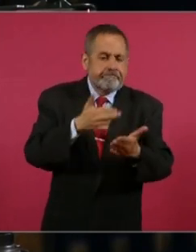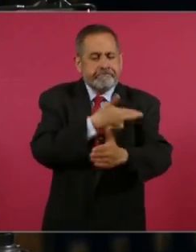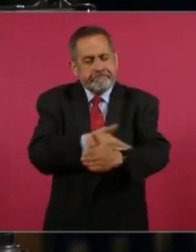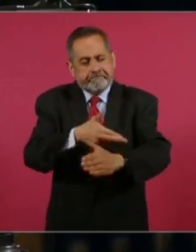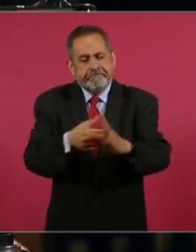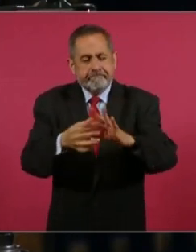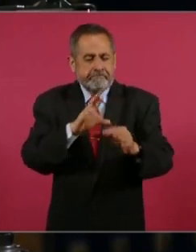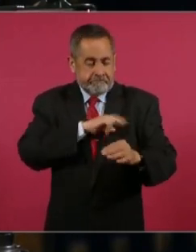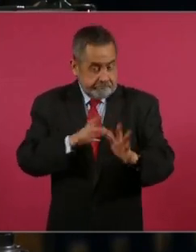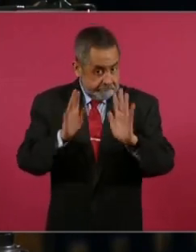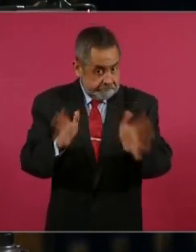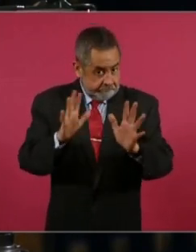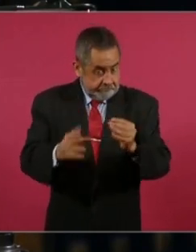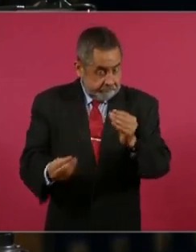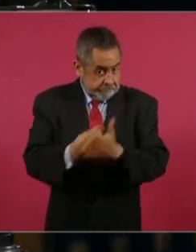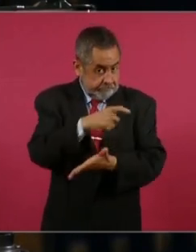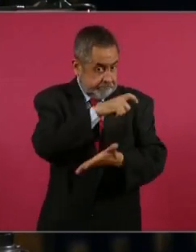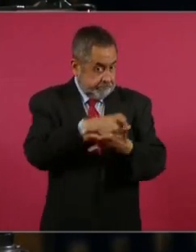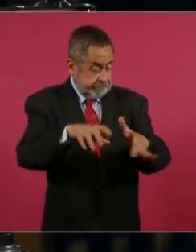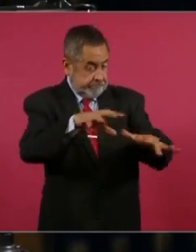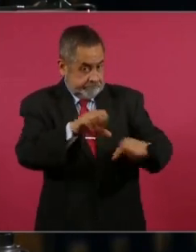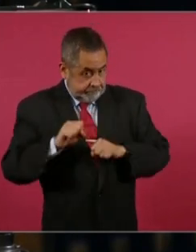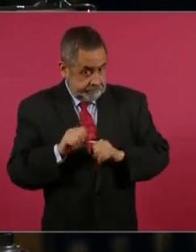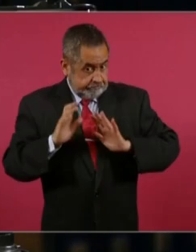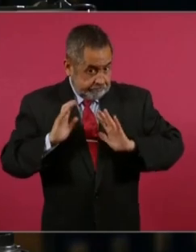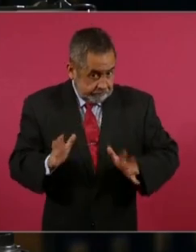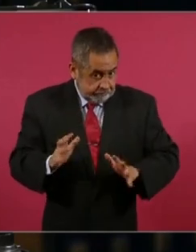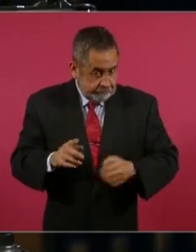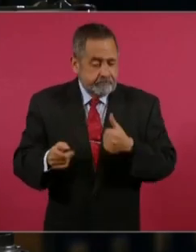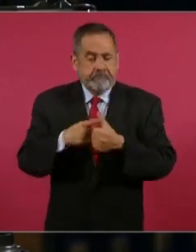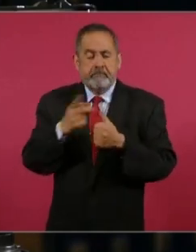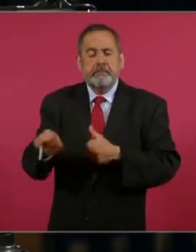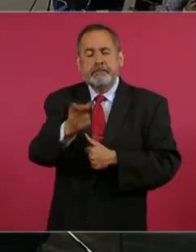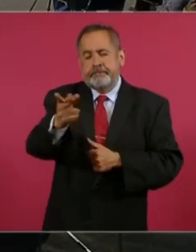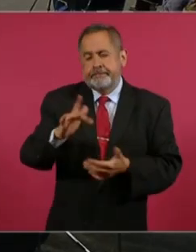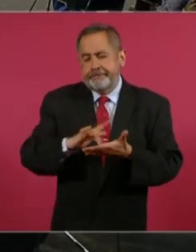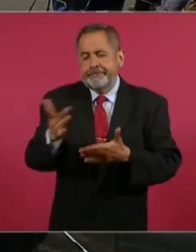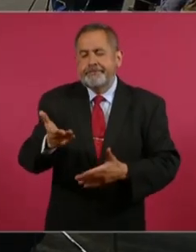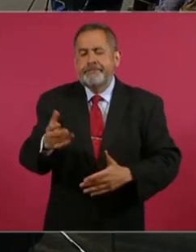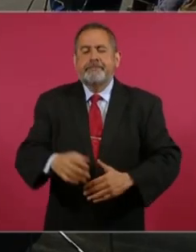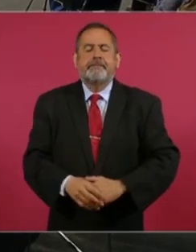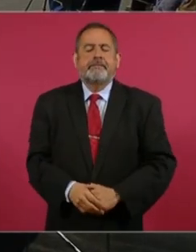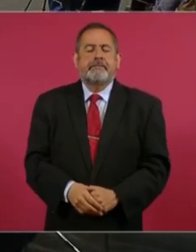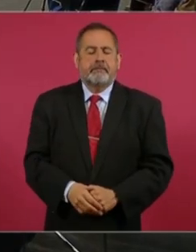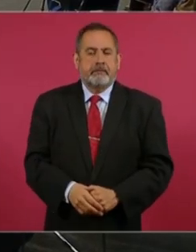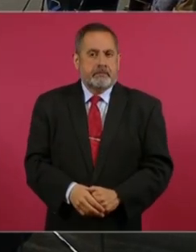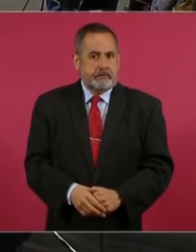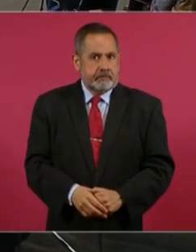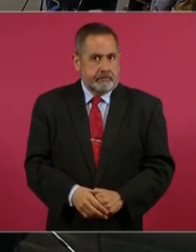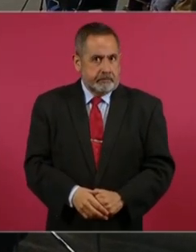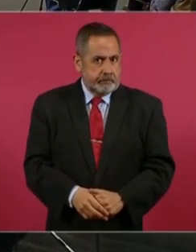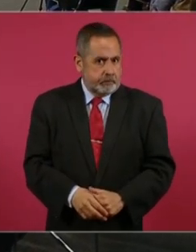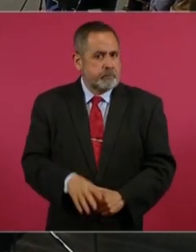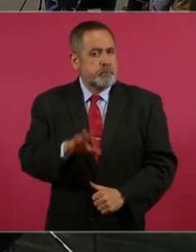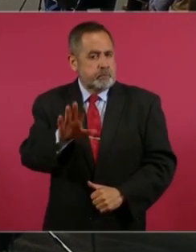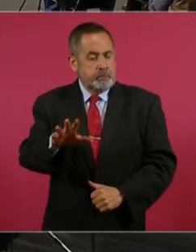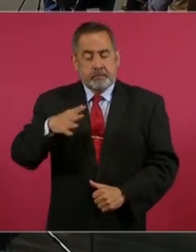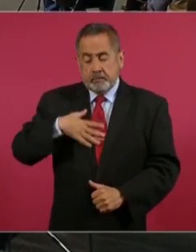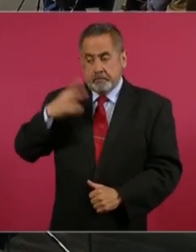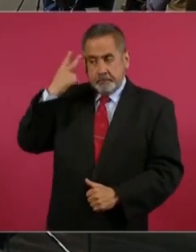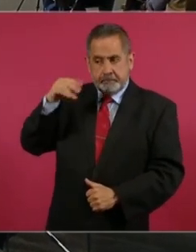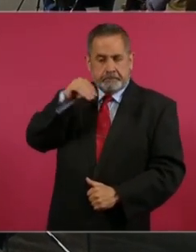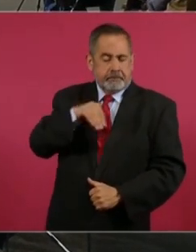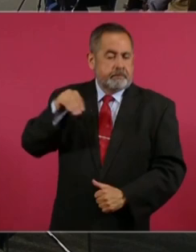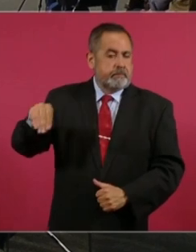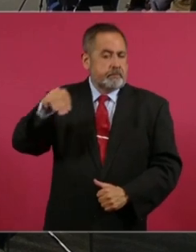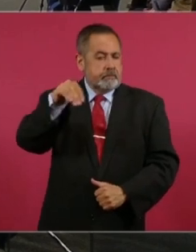arrendamiento, si ya hay nuevas adquisiciones. Esa sería mi primera pregunta. Gracias. Pues estoy haciendo una gira